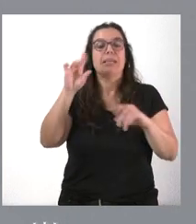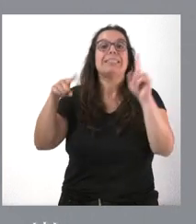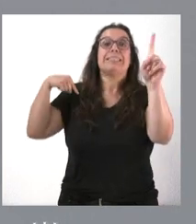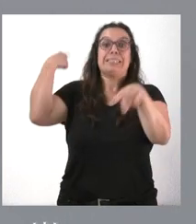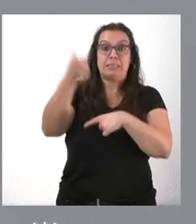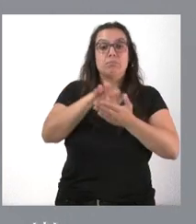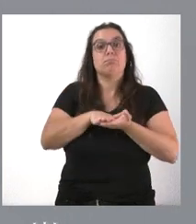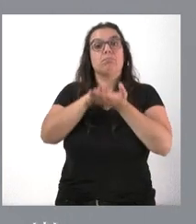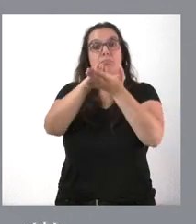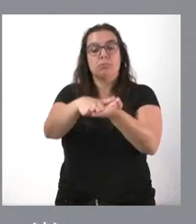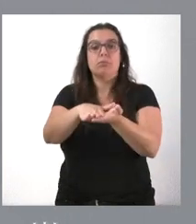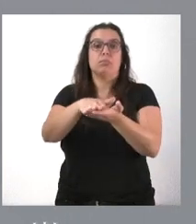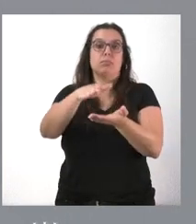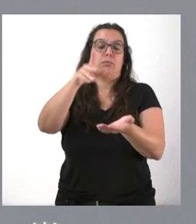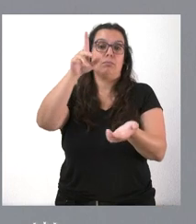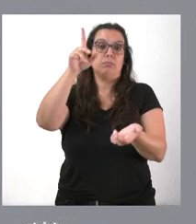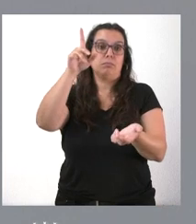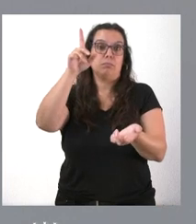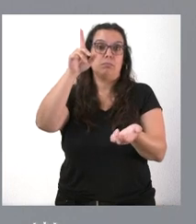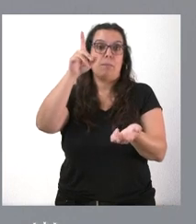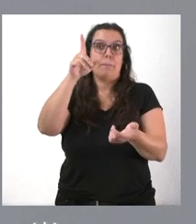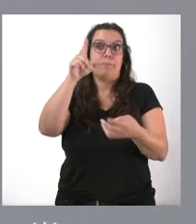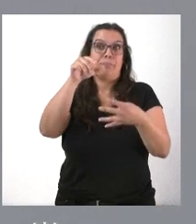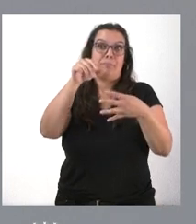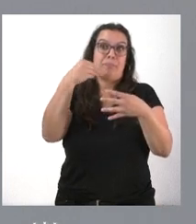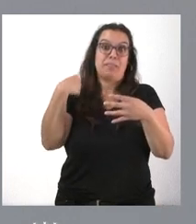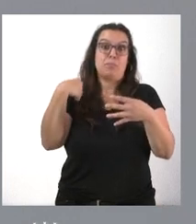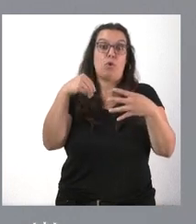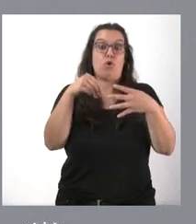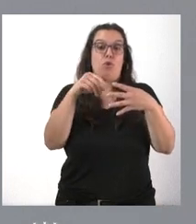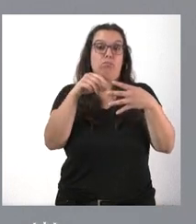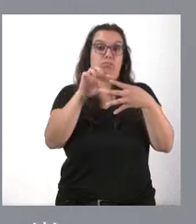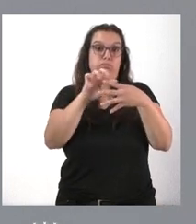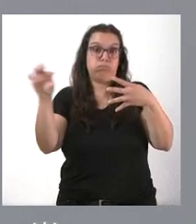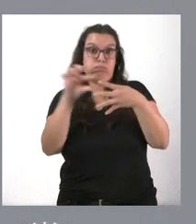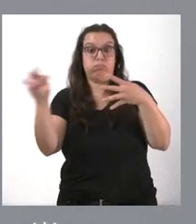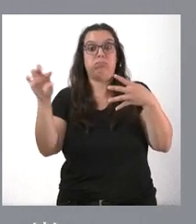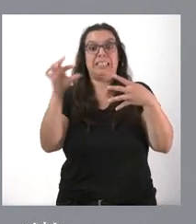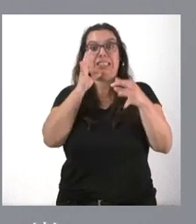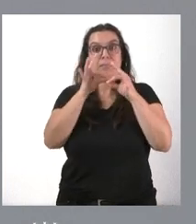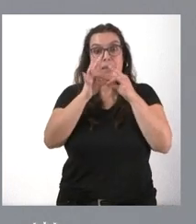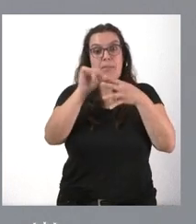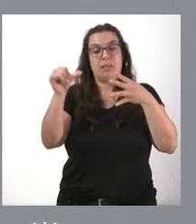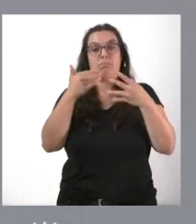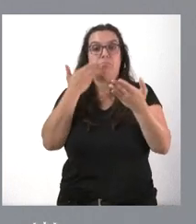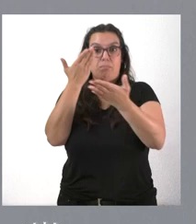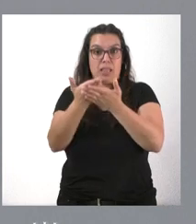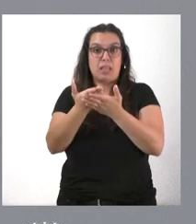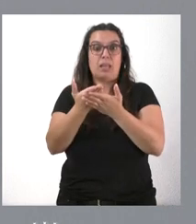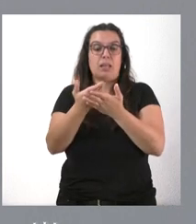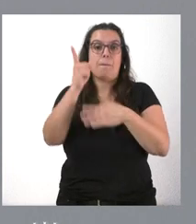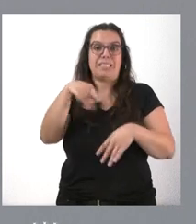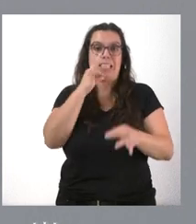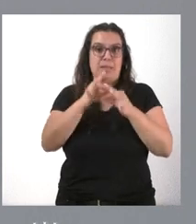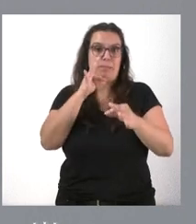como les digo durante la primera parte de las sesiones del próximo periodo de sesiones y preferentemente en el mes de